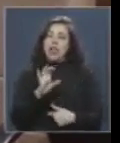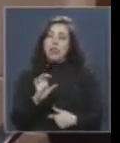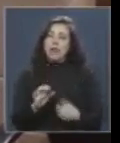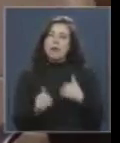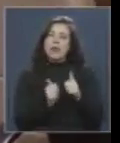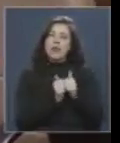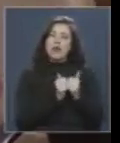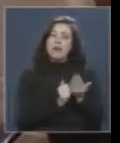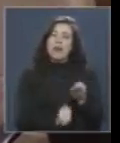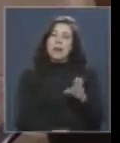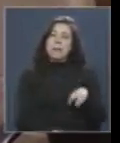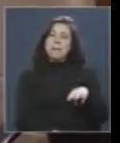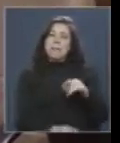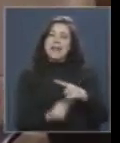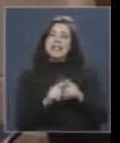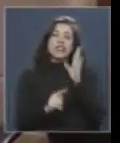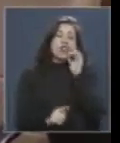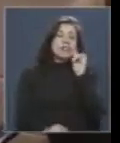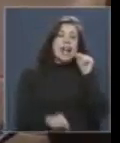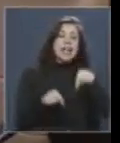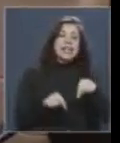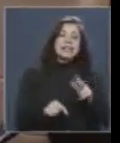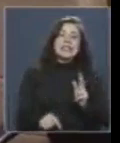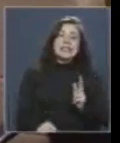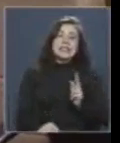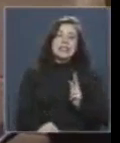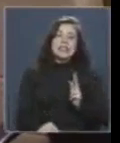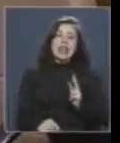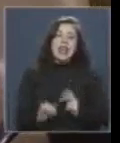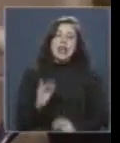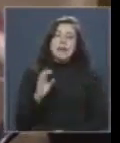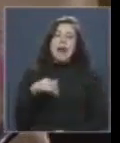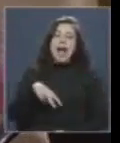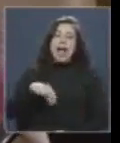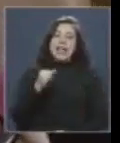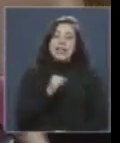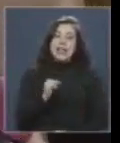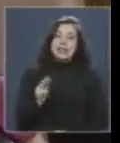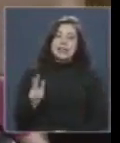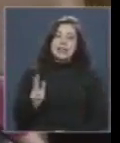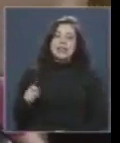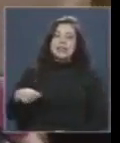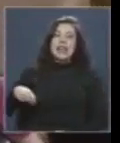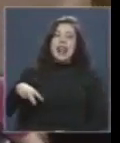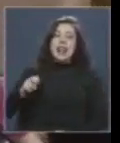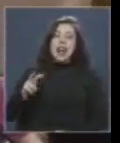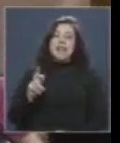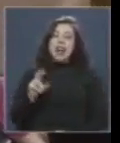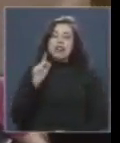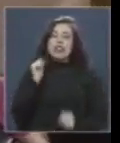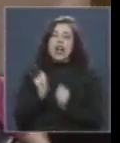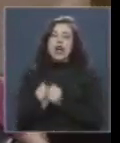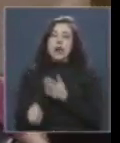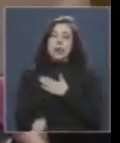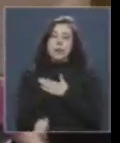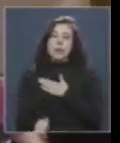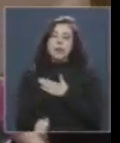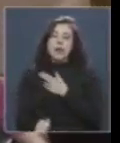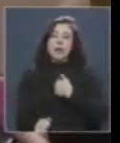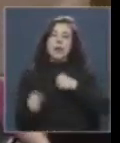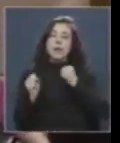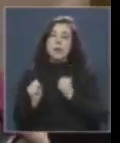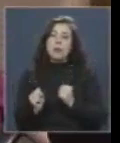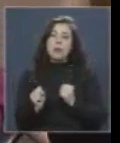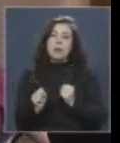a mi compañera Claudia Mix, que no está presente acá, al señor Ibáñez, que está ahí atrás, y aquí al senador Navarro, que está presente conmigo. Porque pudimos